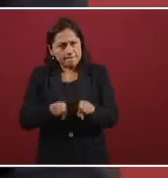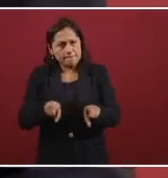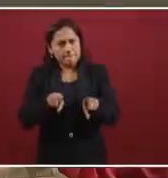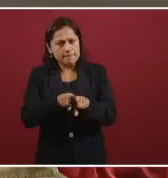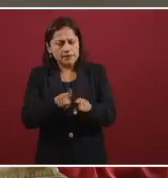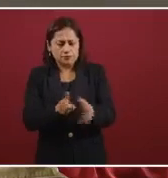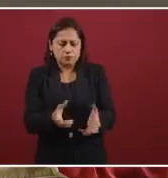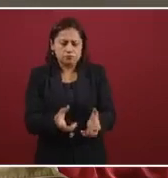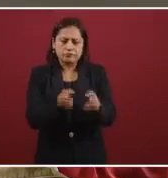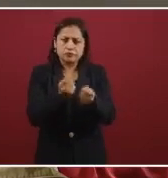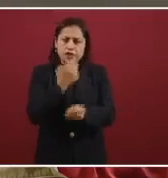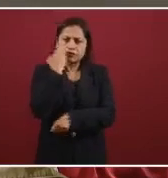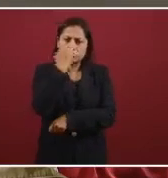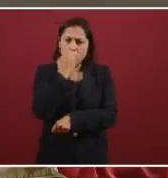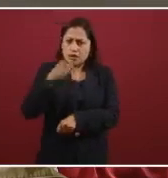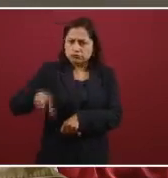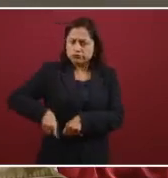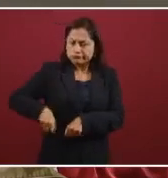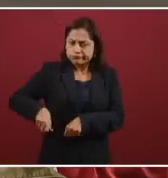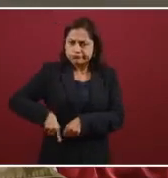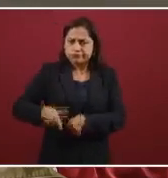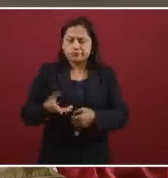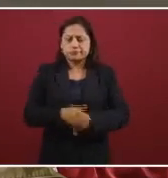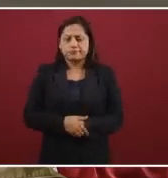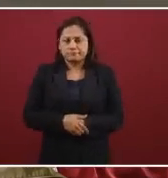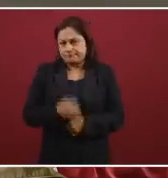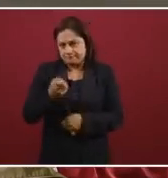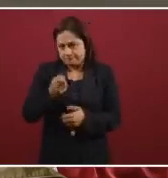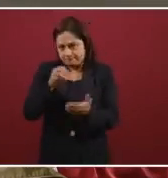planteamiento. Lo de las evaluaciones,